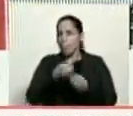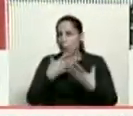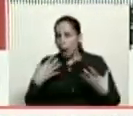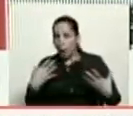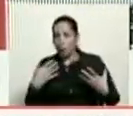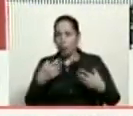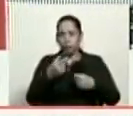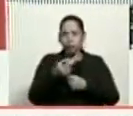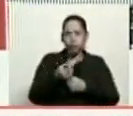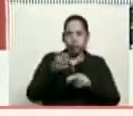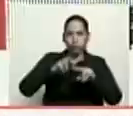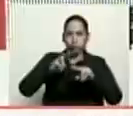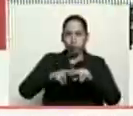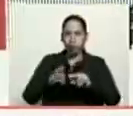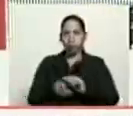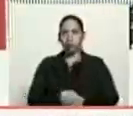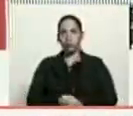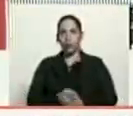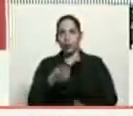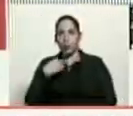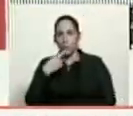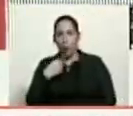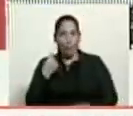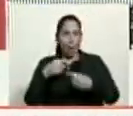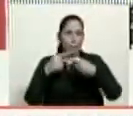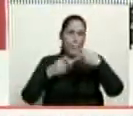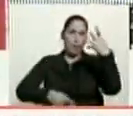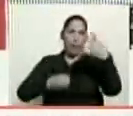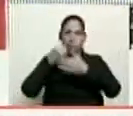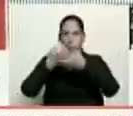chino, caraota moteada, por Dios.